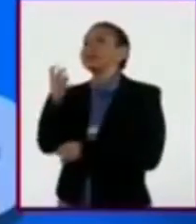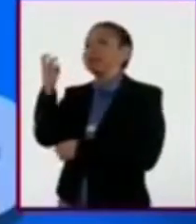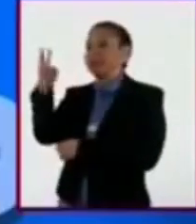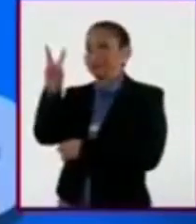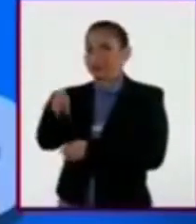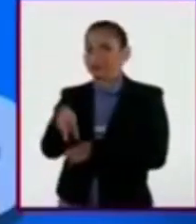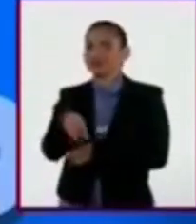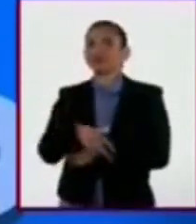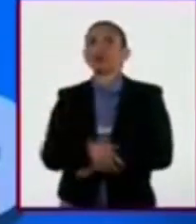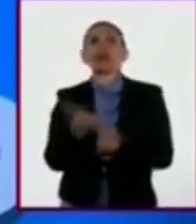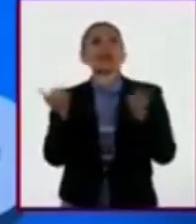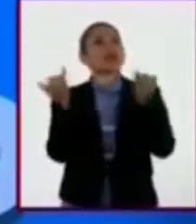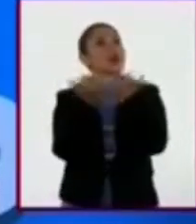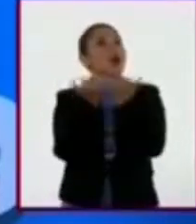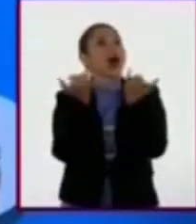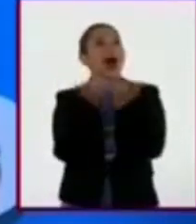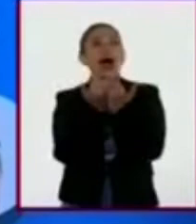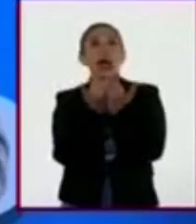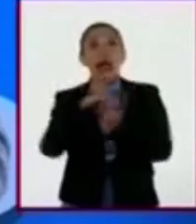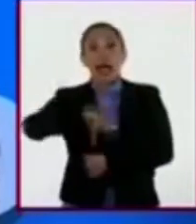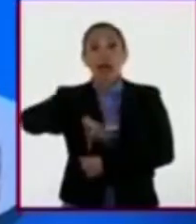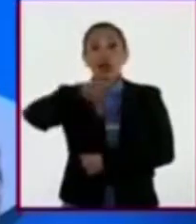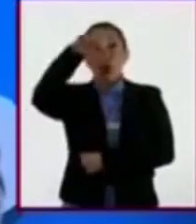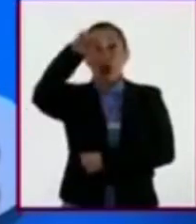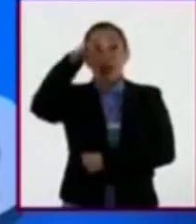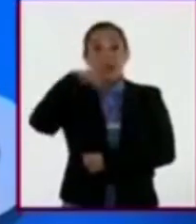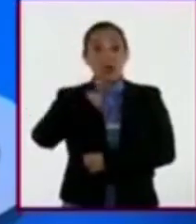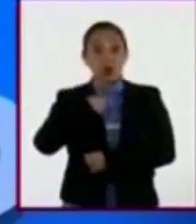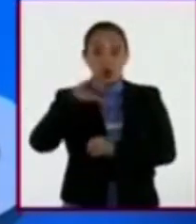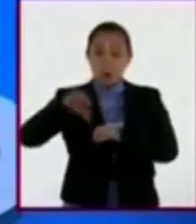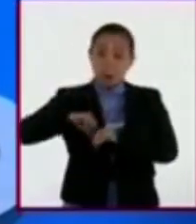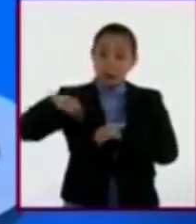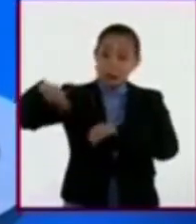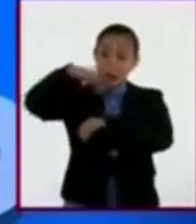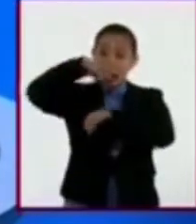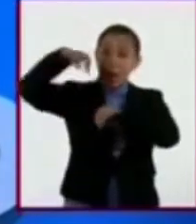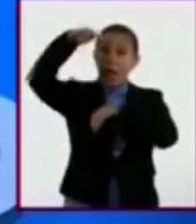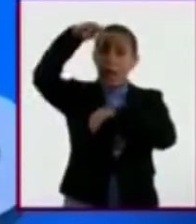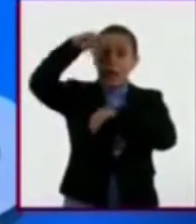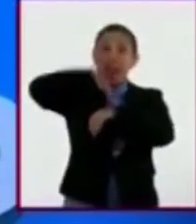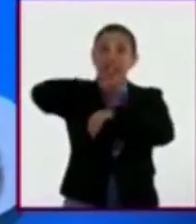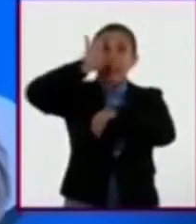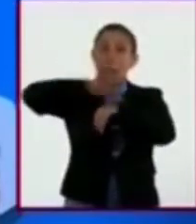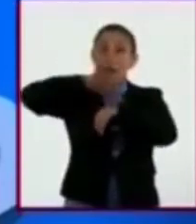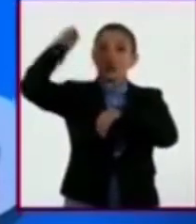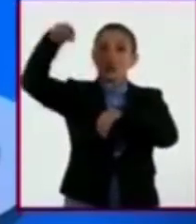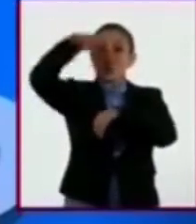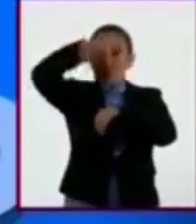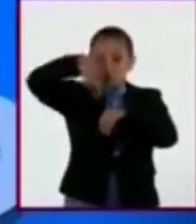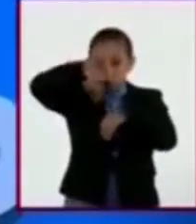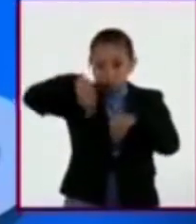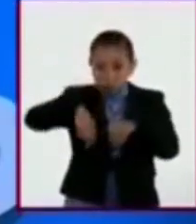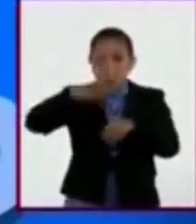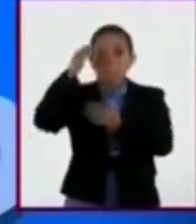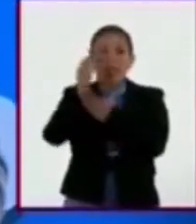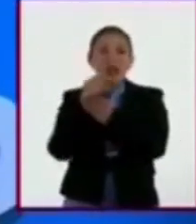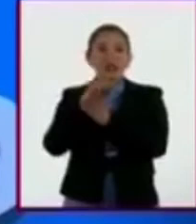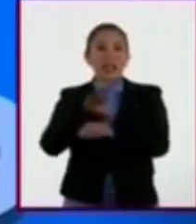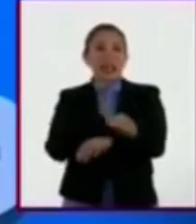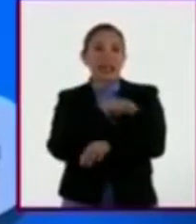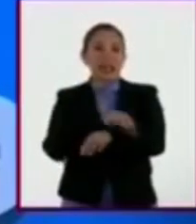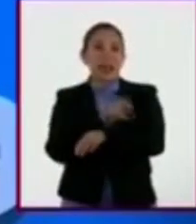correcto. Lo mismo pasa con la altura. Si aumenta, aumenta la energía. Si disminuye, disminuye la